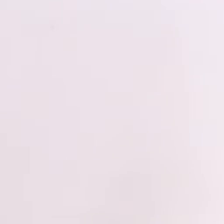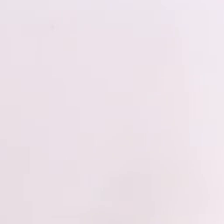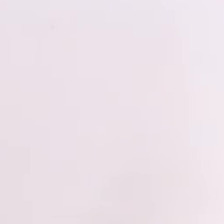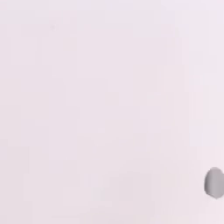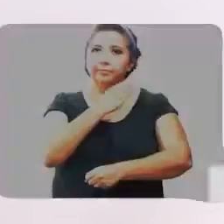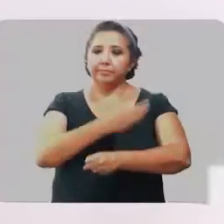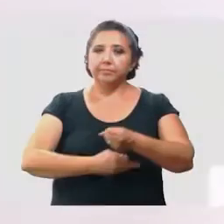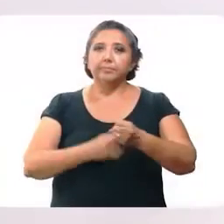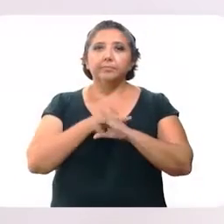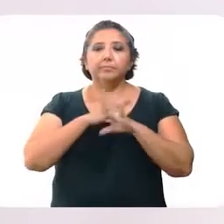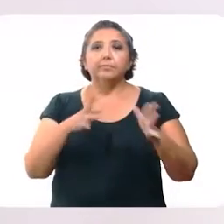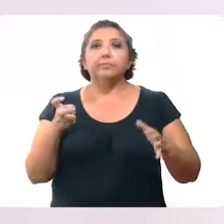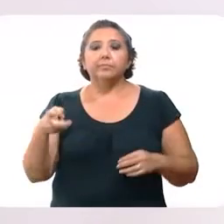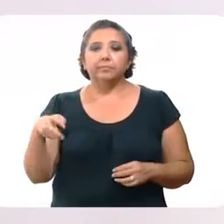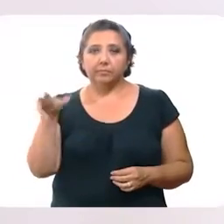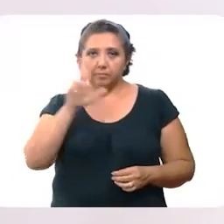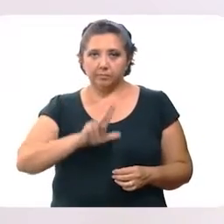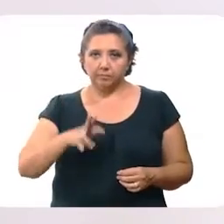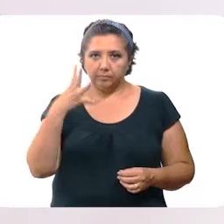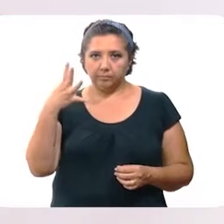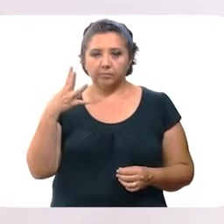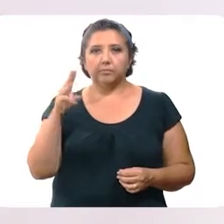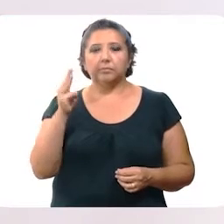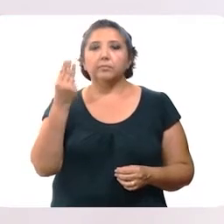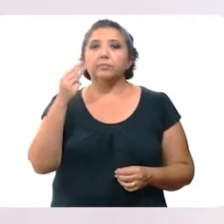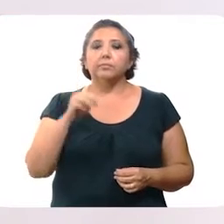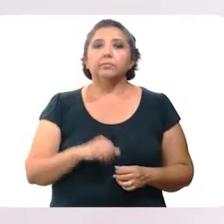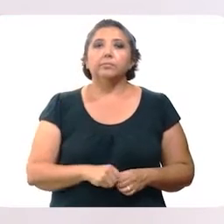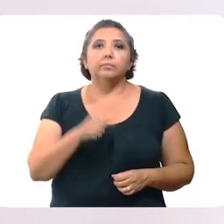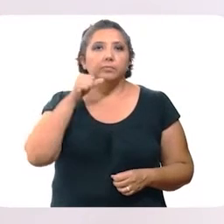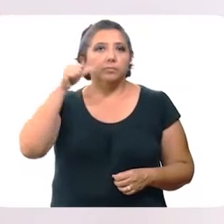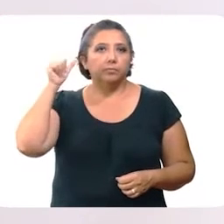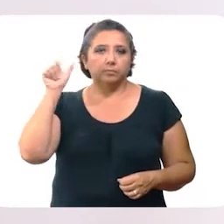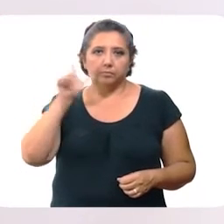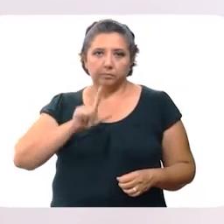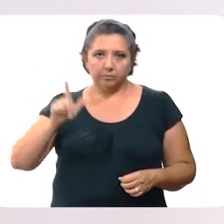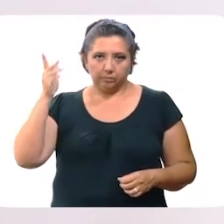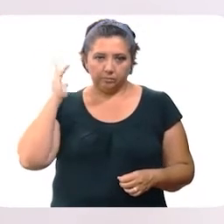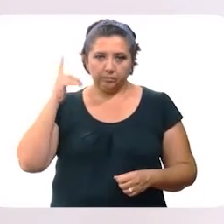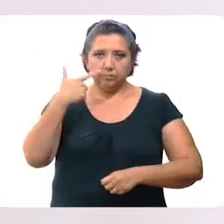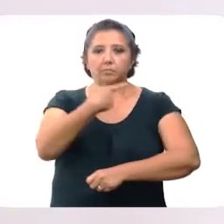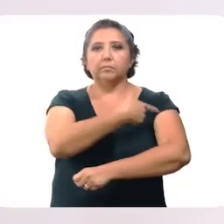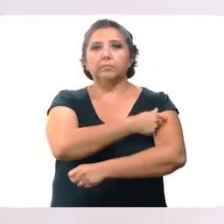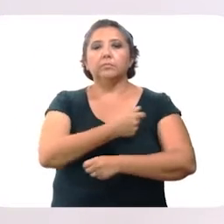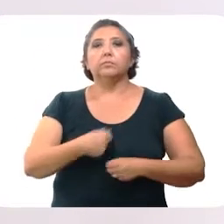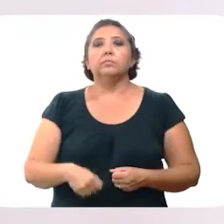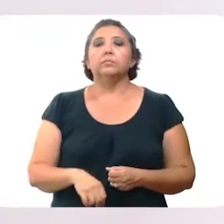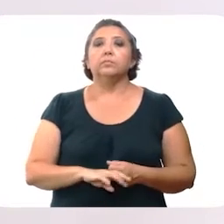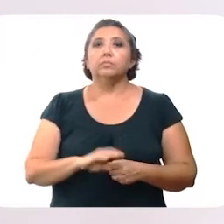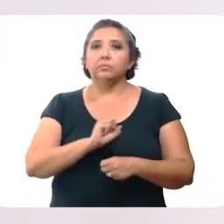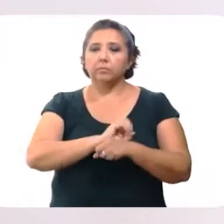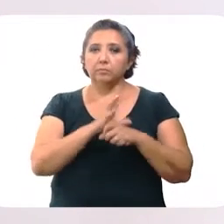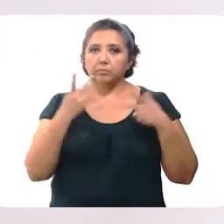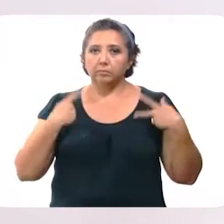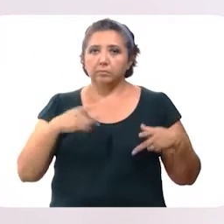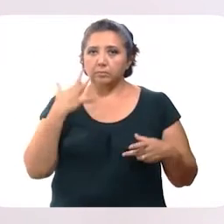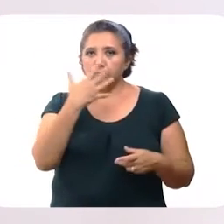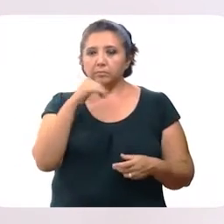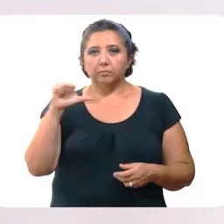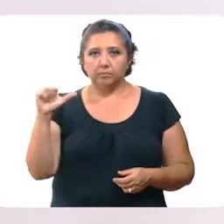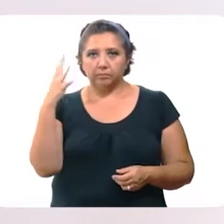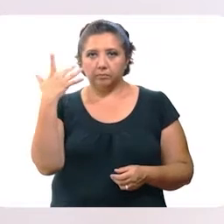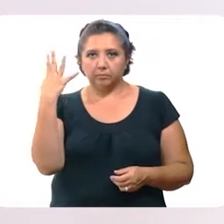-59 javo, tumectan kajilo, baidolit, tizimin, canazin gete el progreso. Le vacunau geloba, kutzabala,